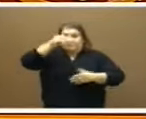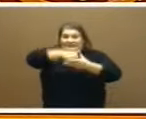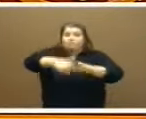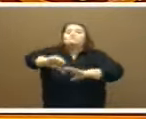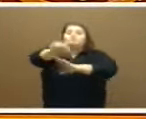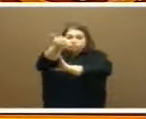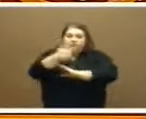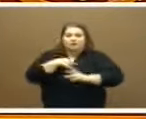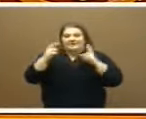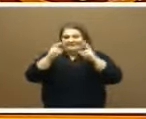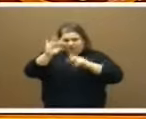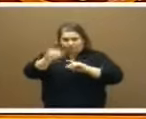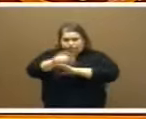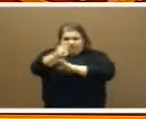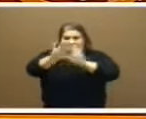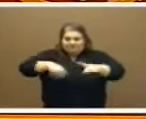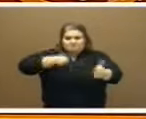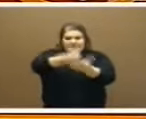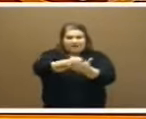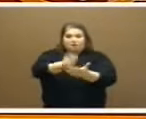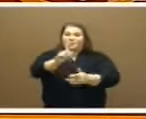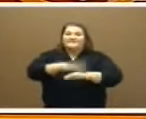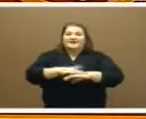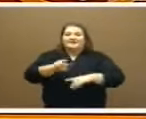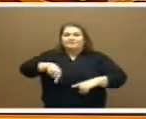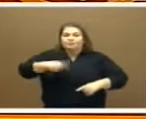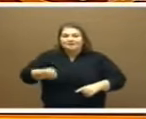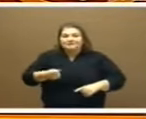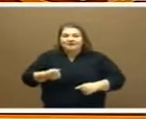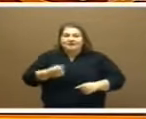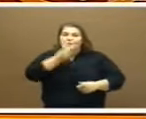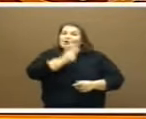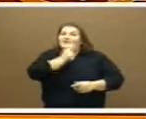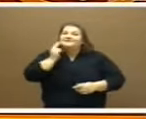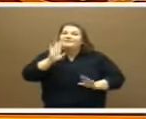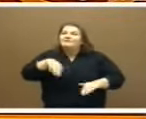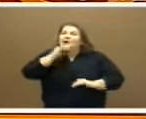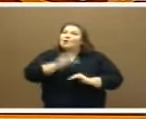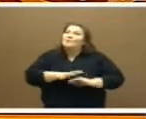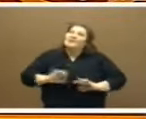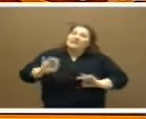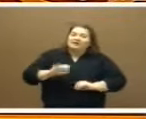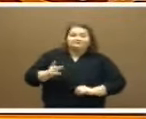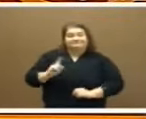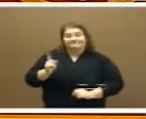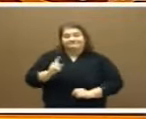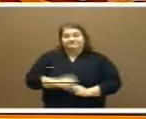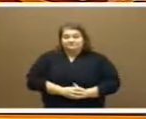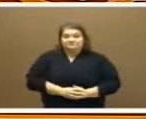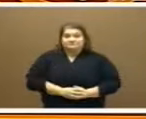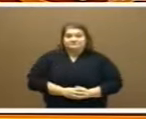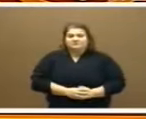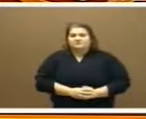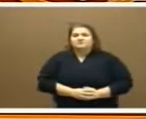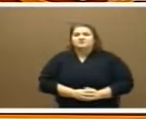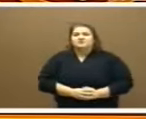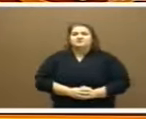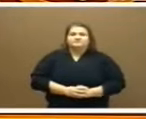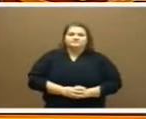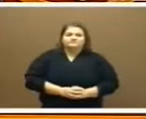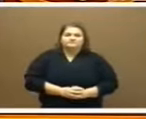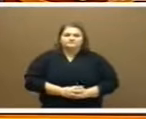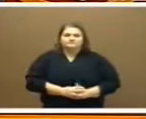espero que sí, pues al final se les pague. No para que nos quedemos luego en una simple promesa o de declaración de intenciones.